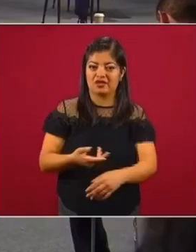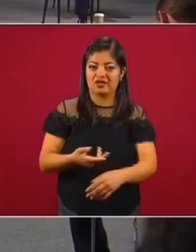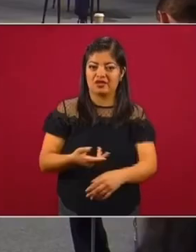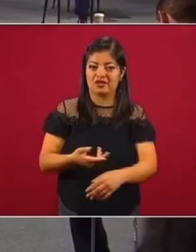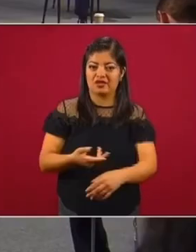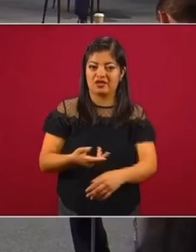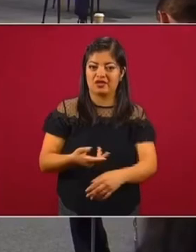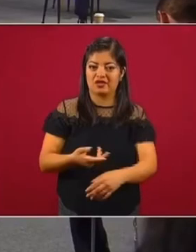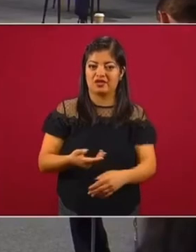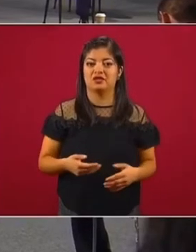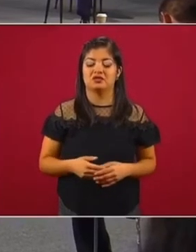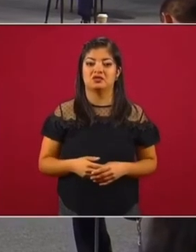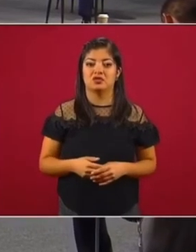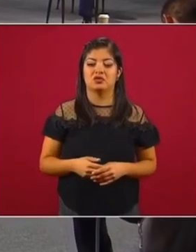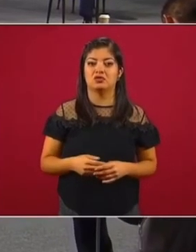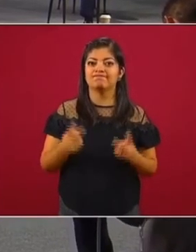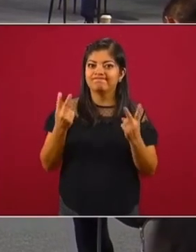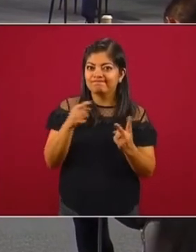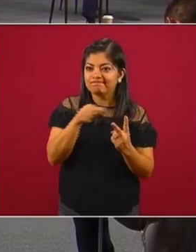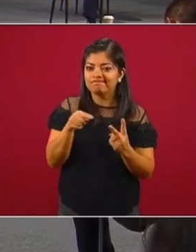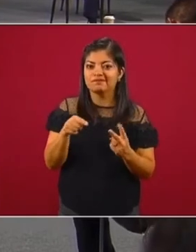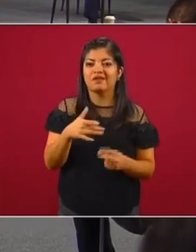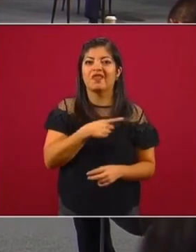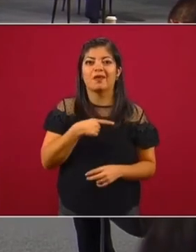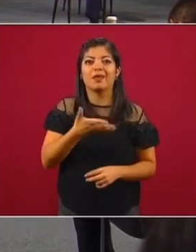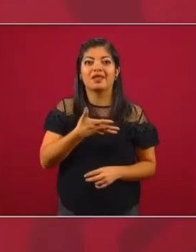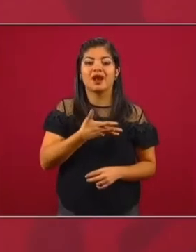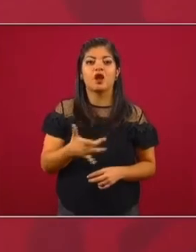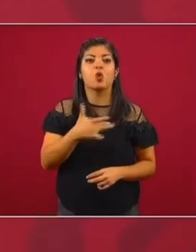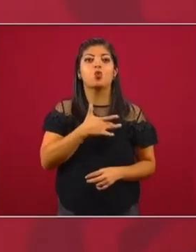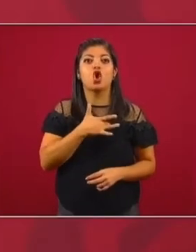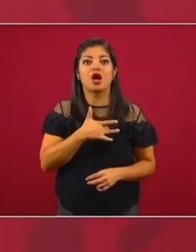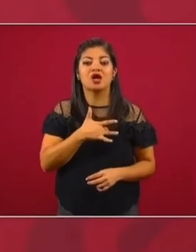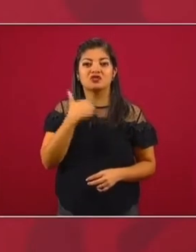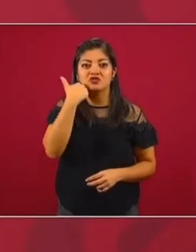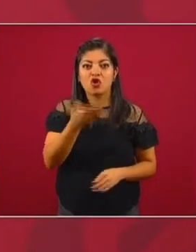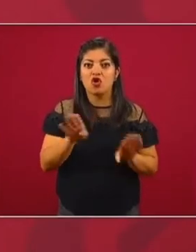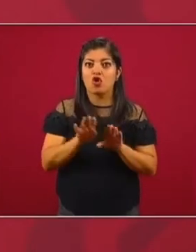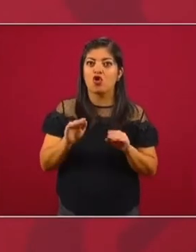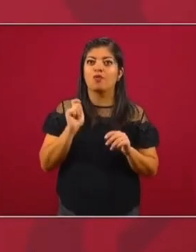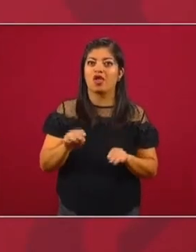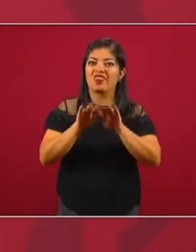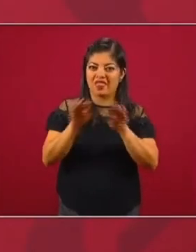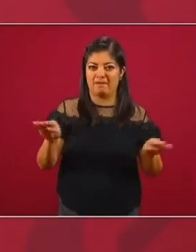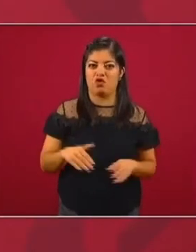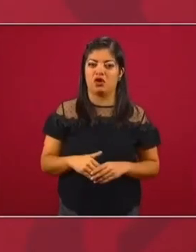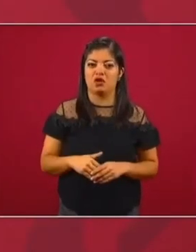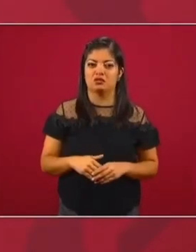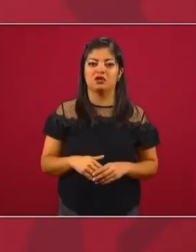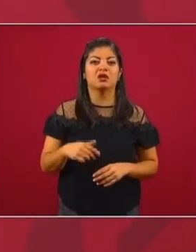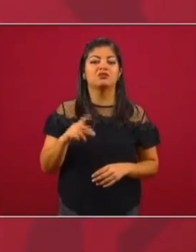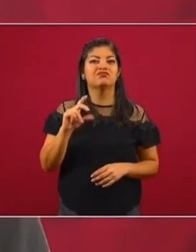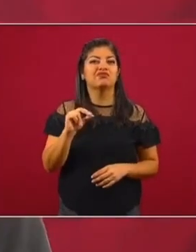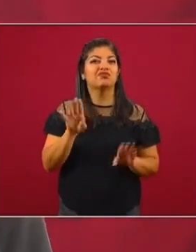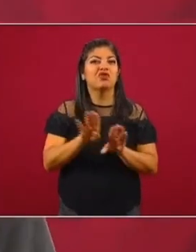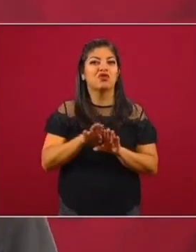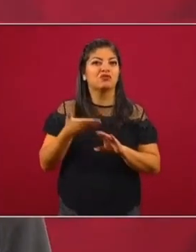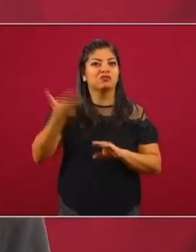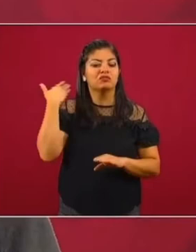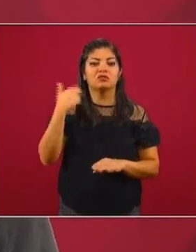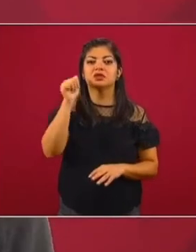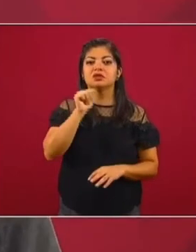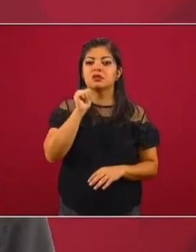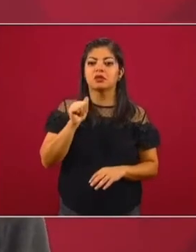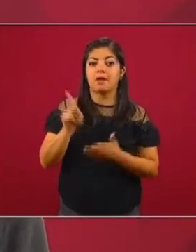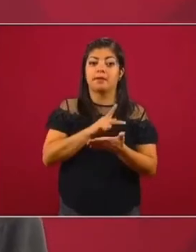honestos, con vocación democrática, ya no lo que venía sucediendo, de que se repartían los